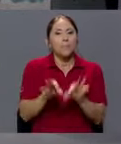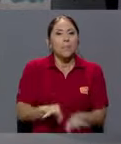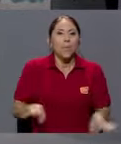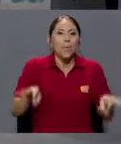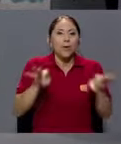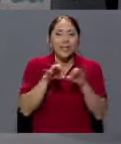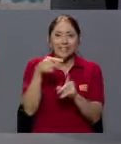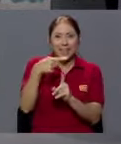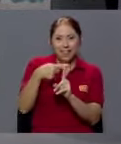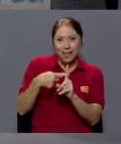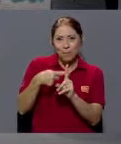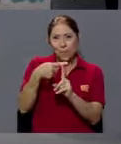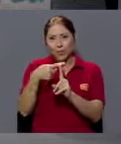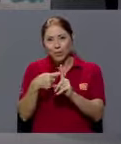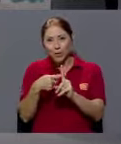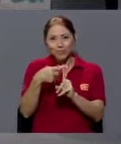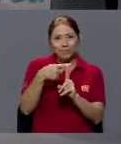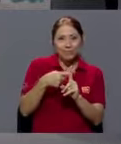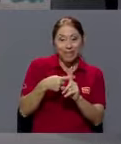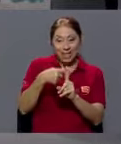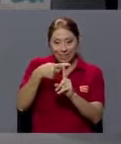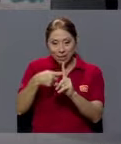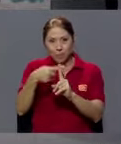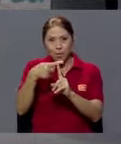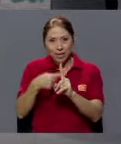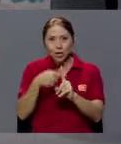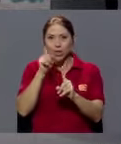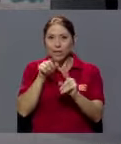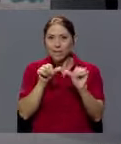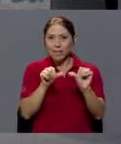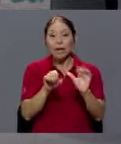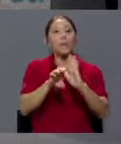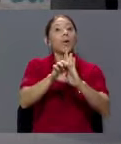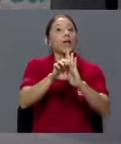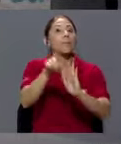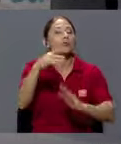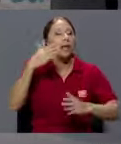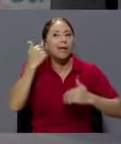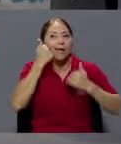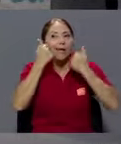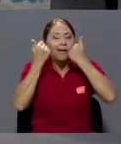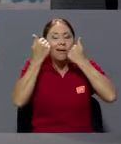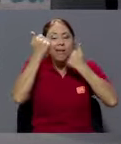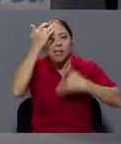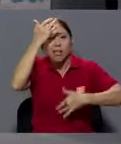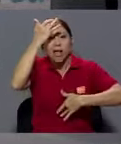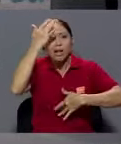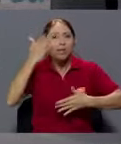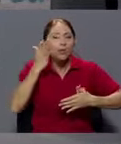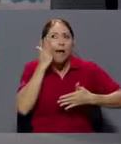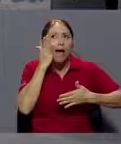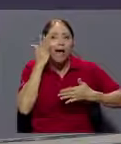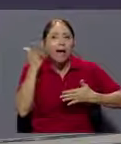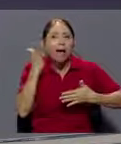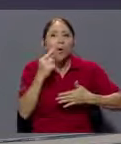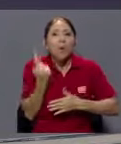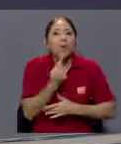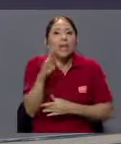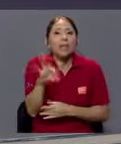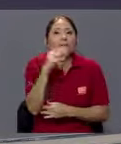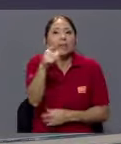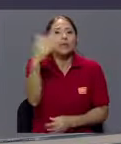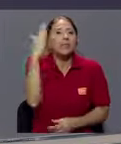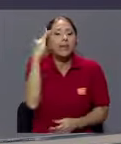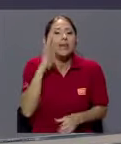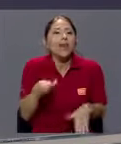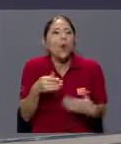la importancia del termómetro, ¿verdad? El termómetro hay que mantenerlo. Cuando usted tiene calentura, la única forma que usted puede saber cuál